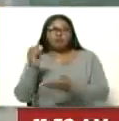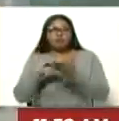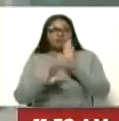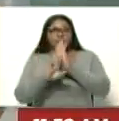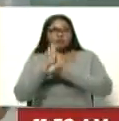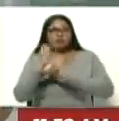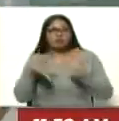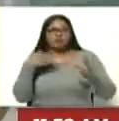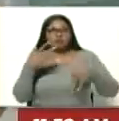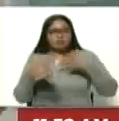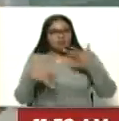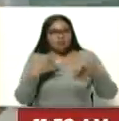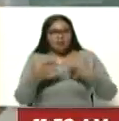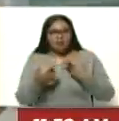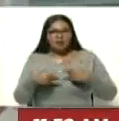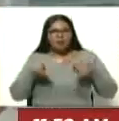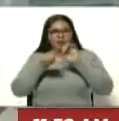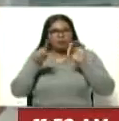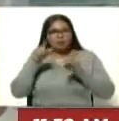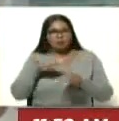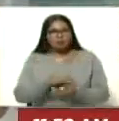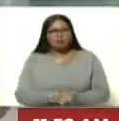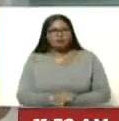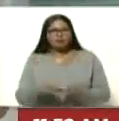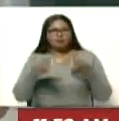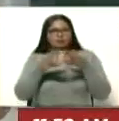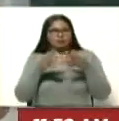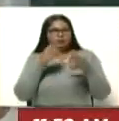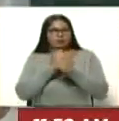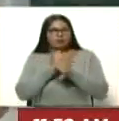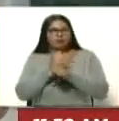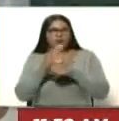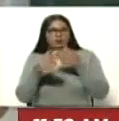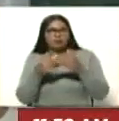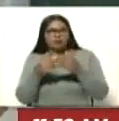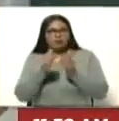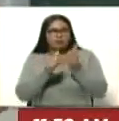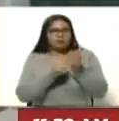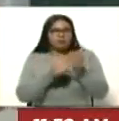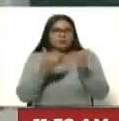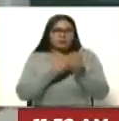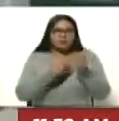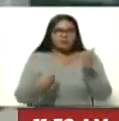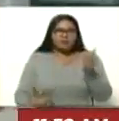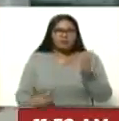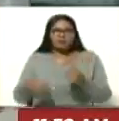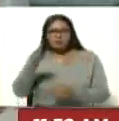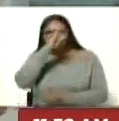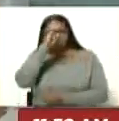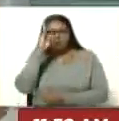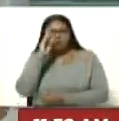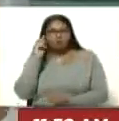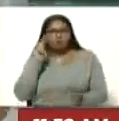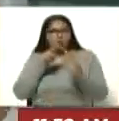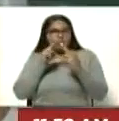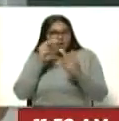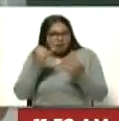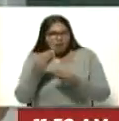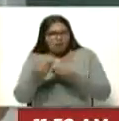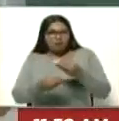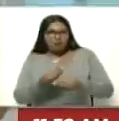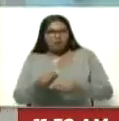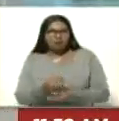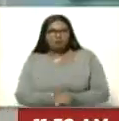desarrollando esta actividad de las mesas de trabajo, y está el vicepresidente Diosdado Cabello, se encuentra allí presente